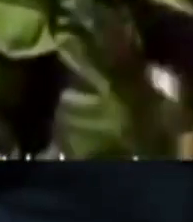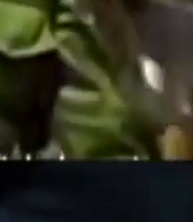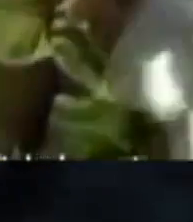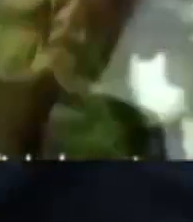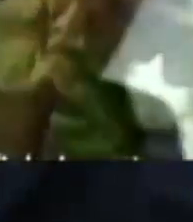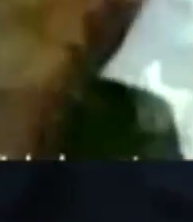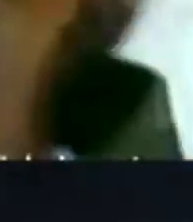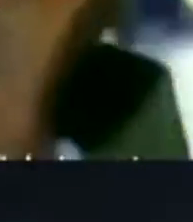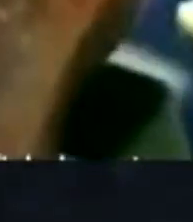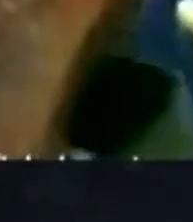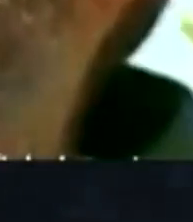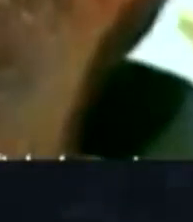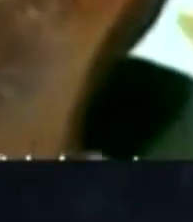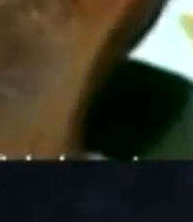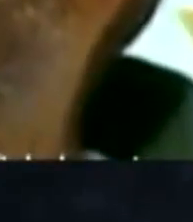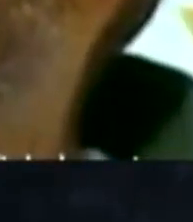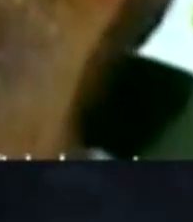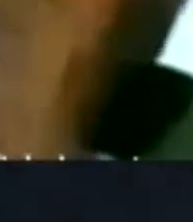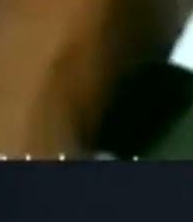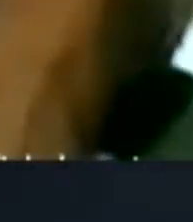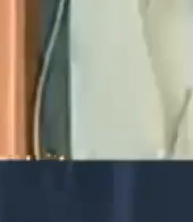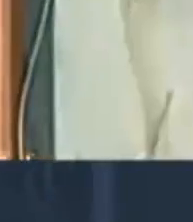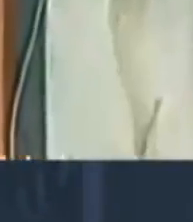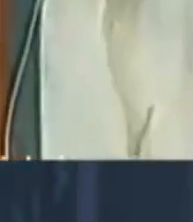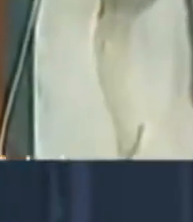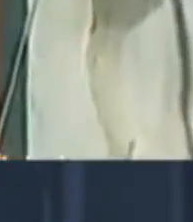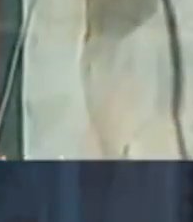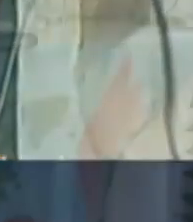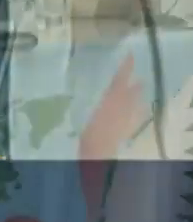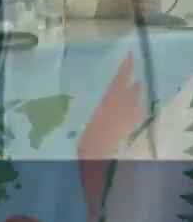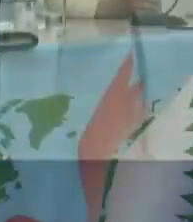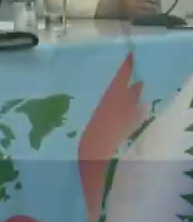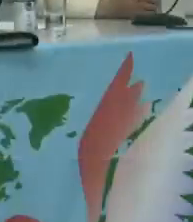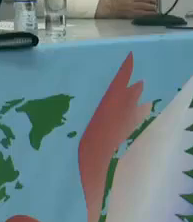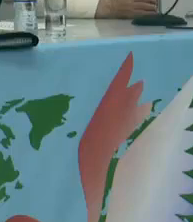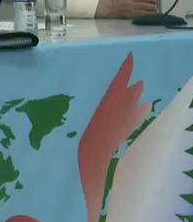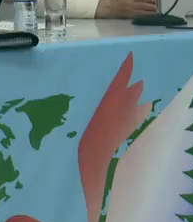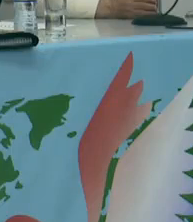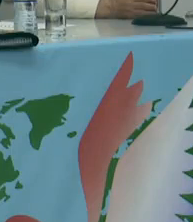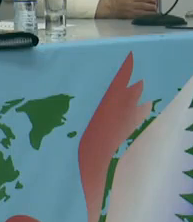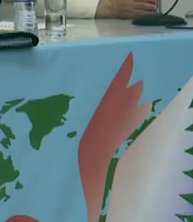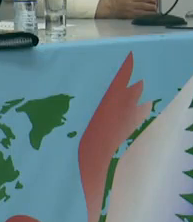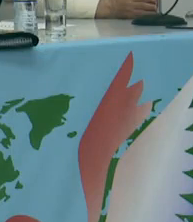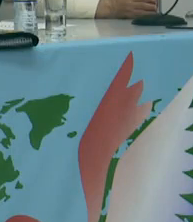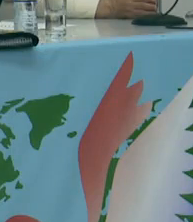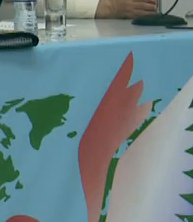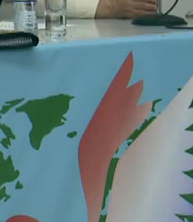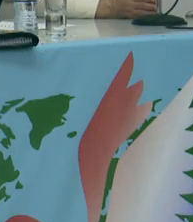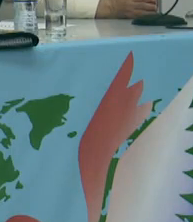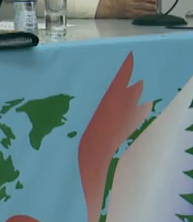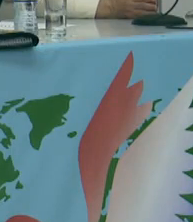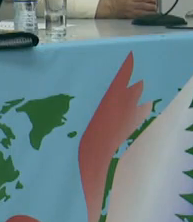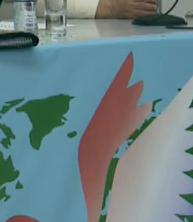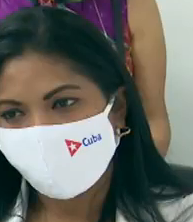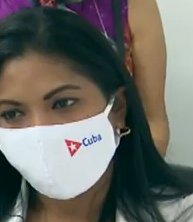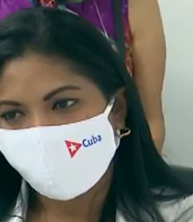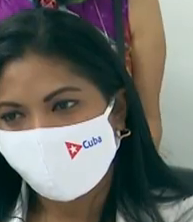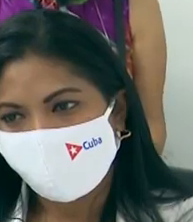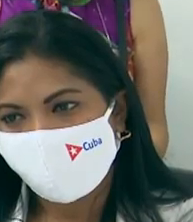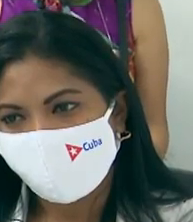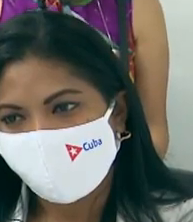dice el poeta que el hombre es inmortal desde que siembra un ideal en su heredero. Y aquí están los agradecidos, cientos de jóvenes